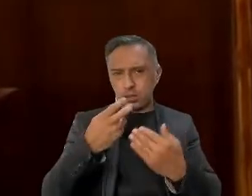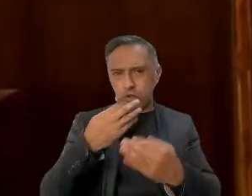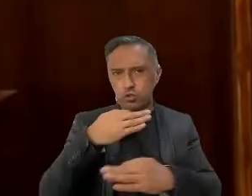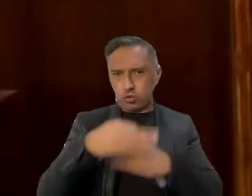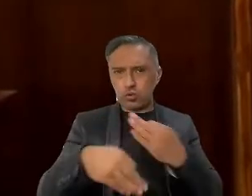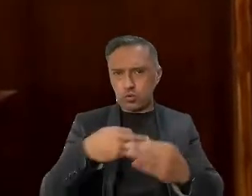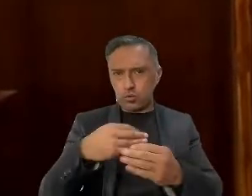Gracias, diputada.